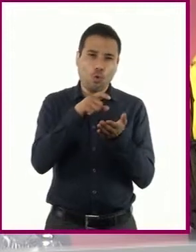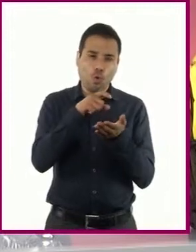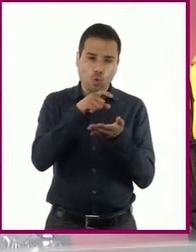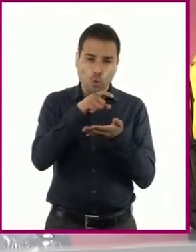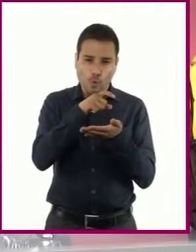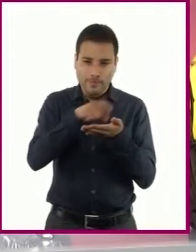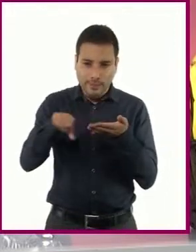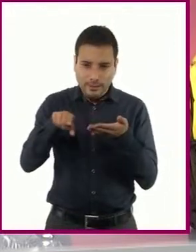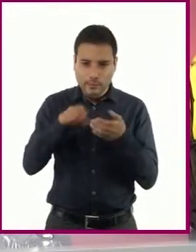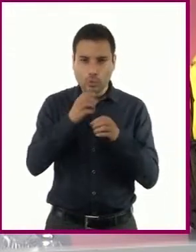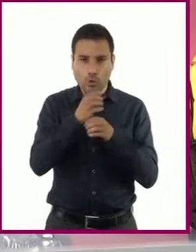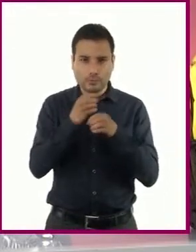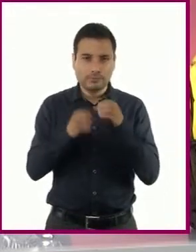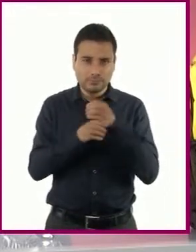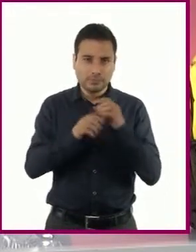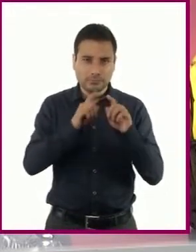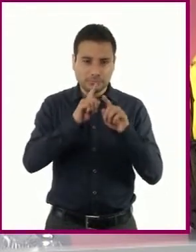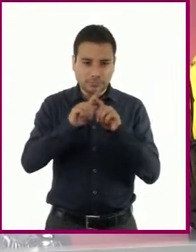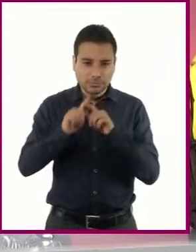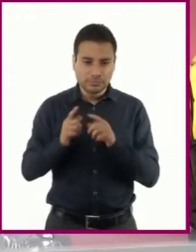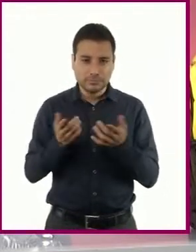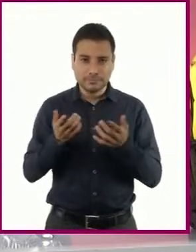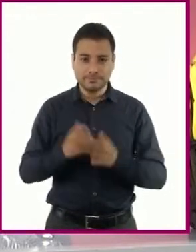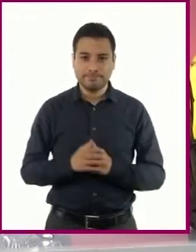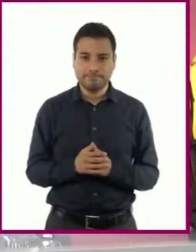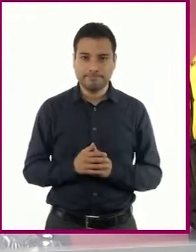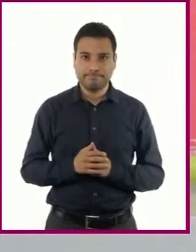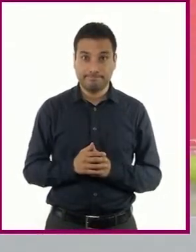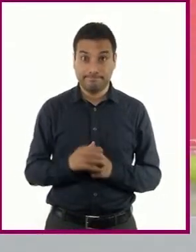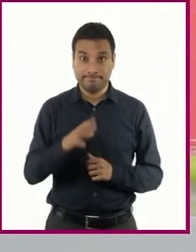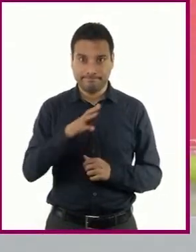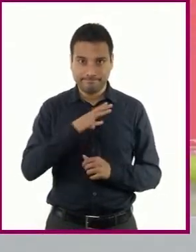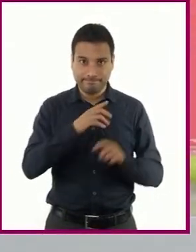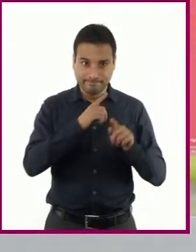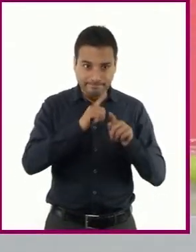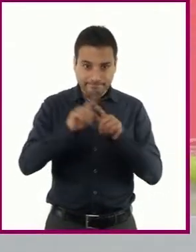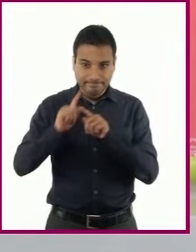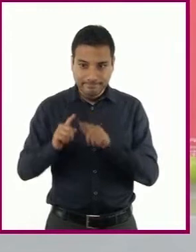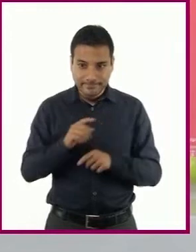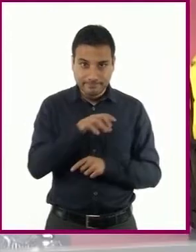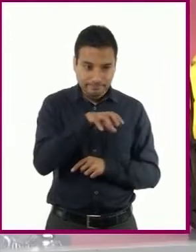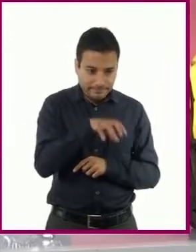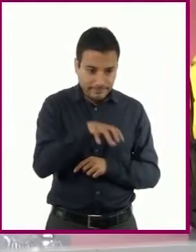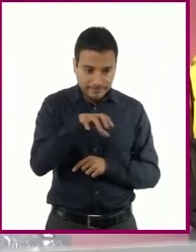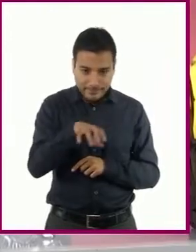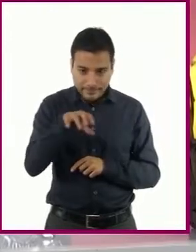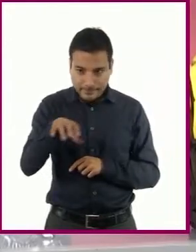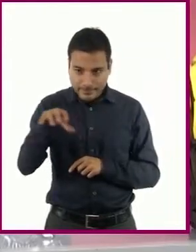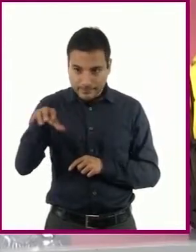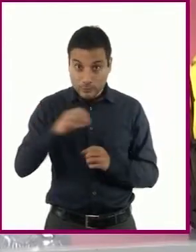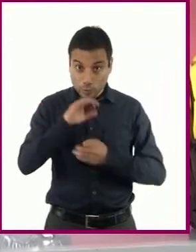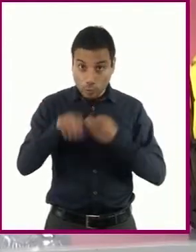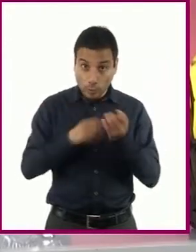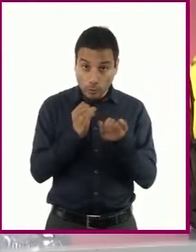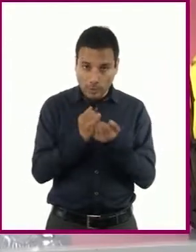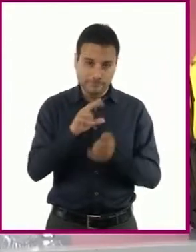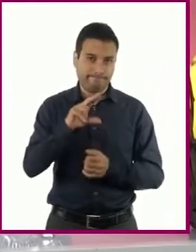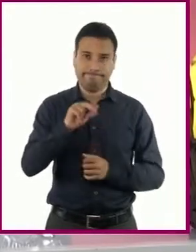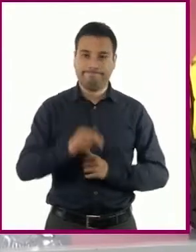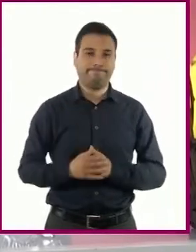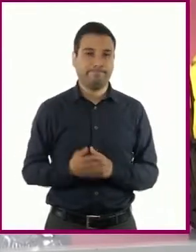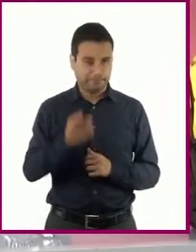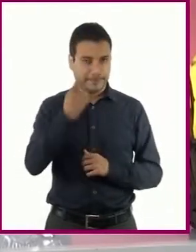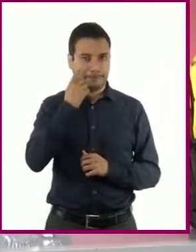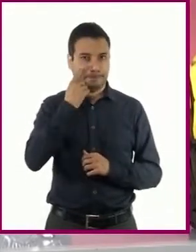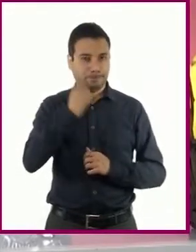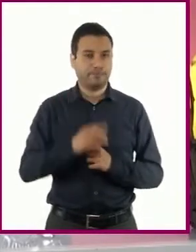producto. Me doy cuenta que en los montones que tenemos, no todos tienen la misma cantidad de unidades. Alumnas y